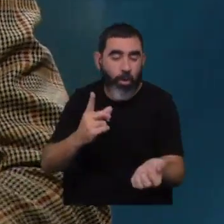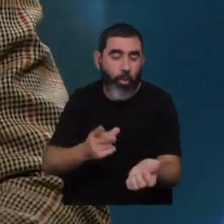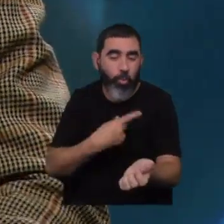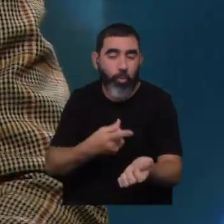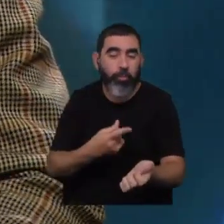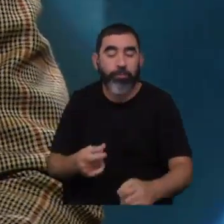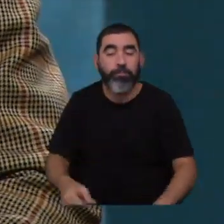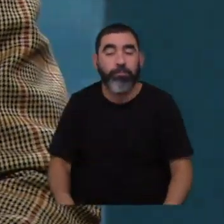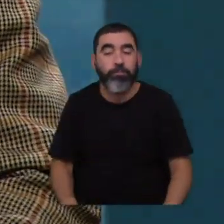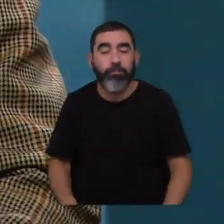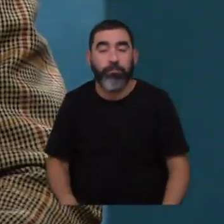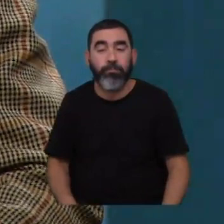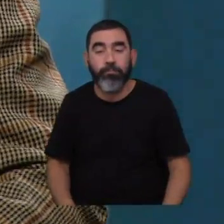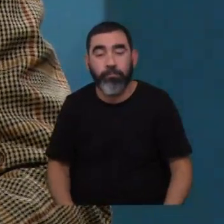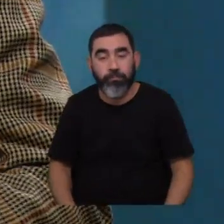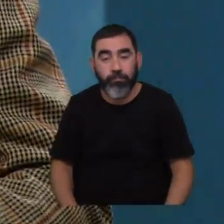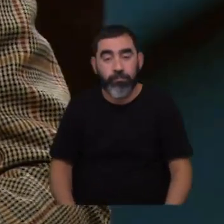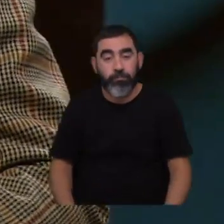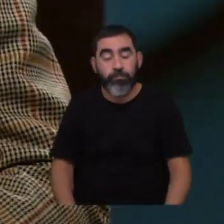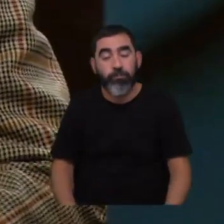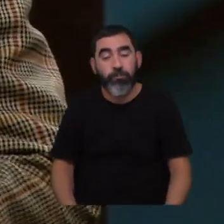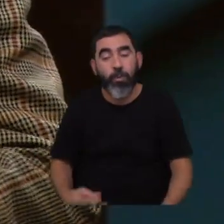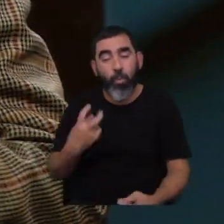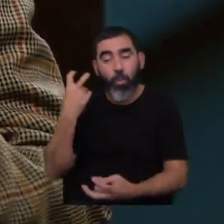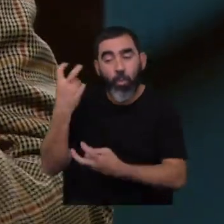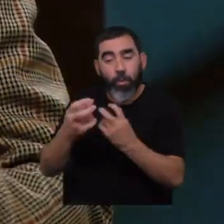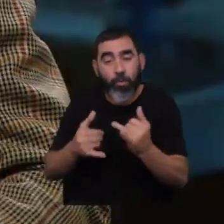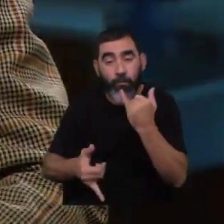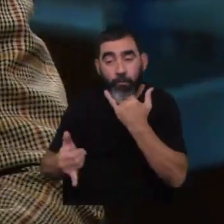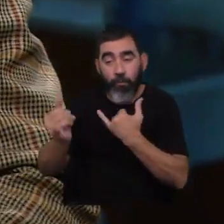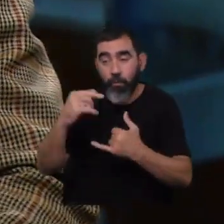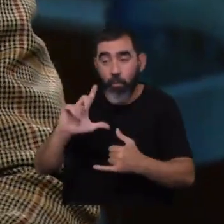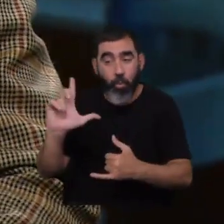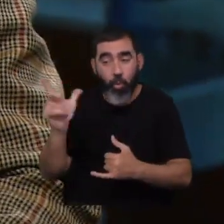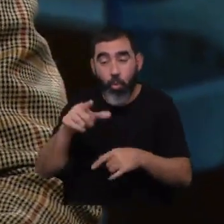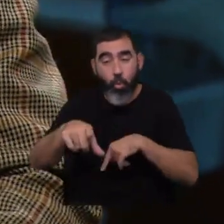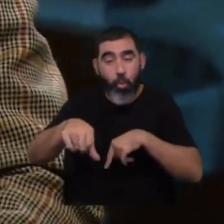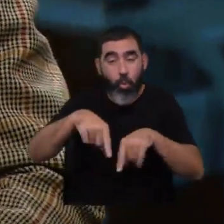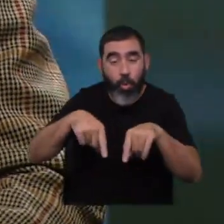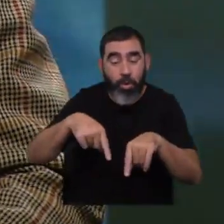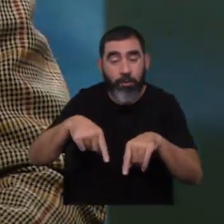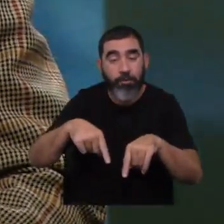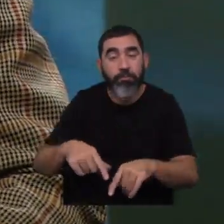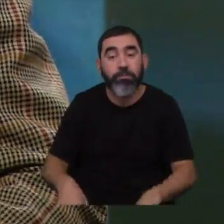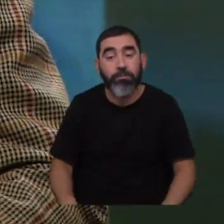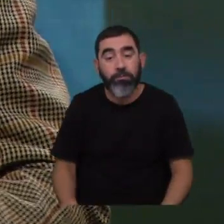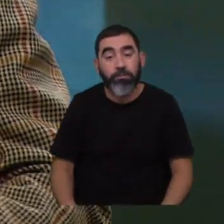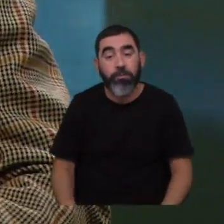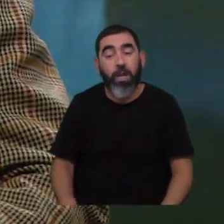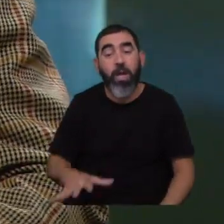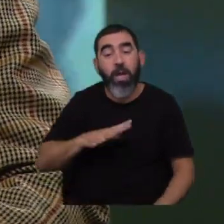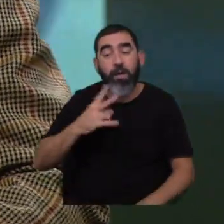de todo tipo. Y empezando a buscar información, porque no existía una coordinación, encontramos que hay más de